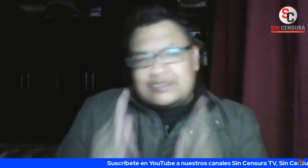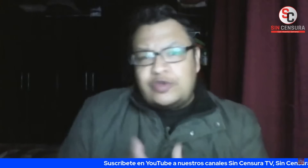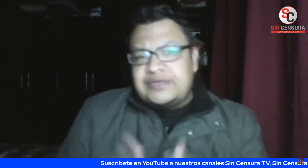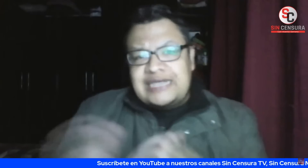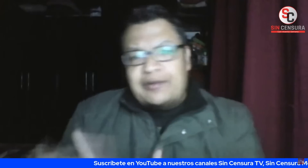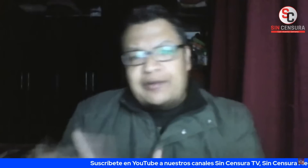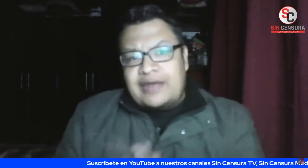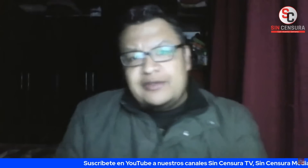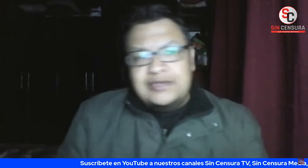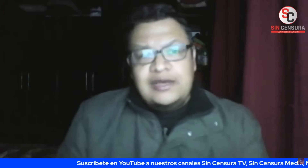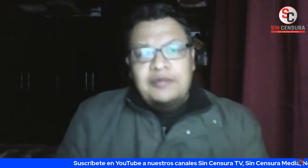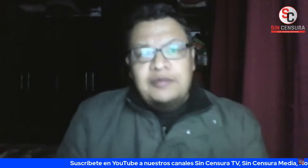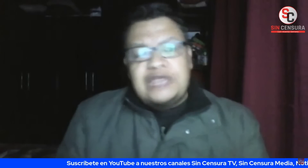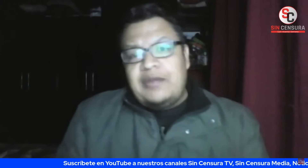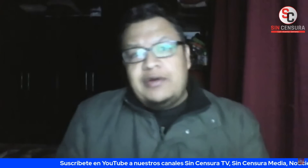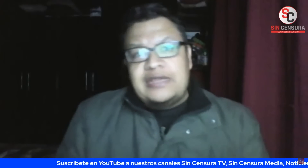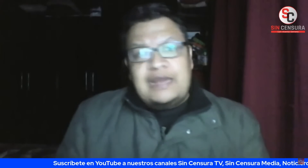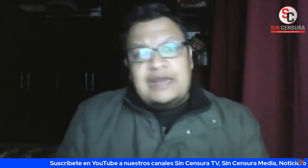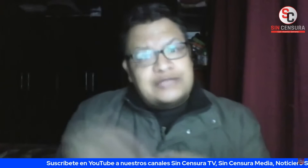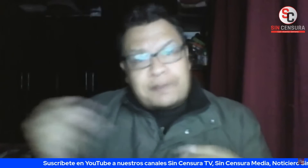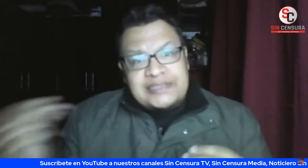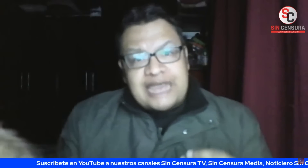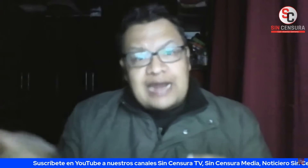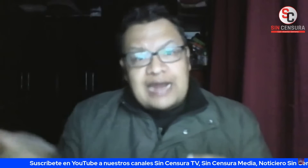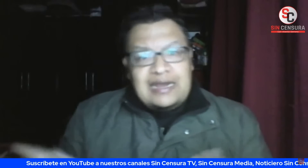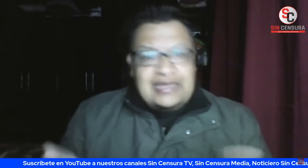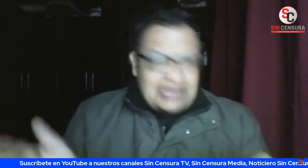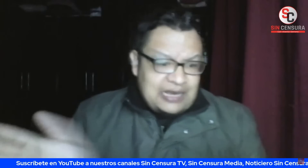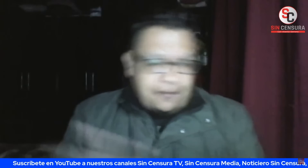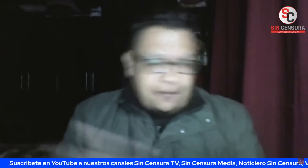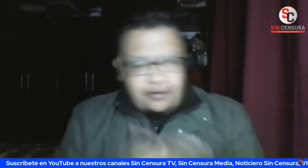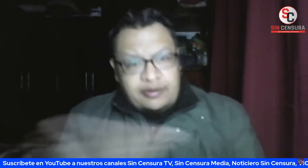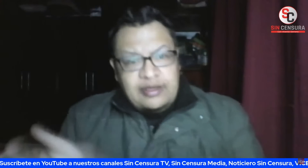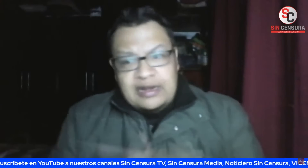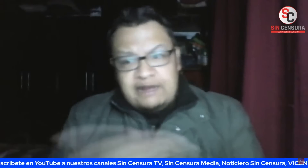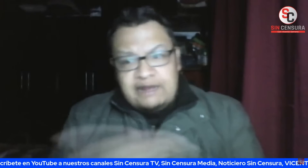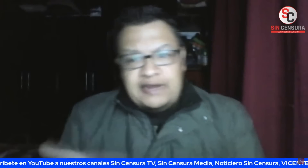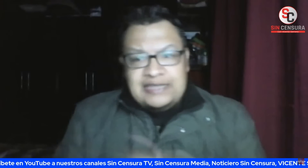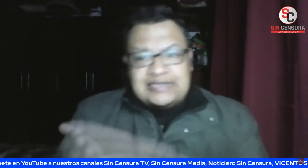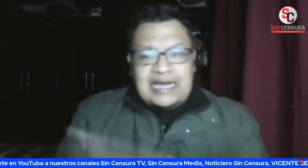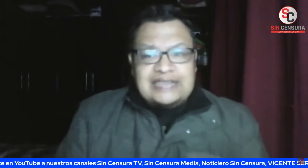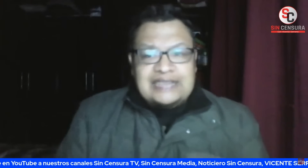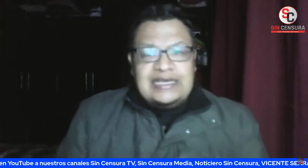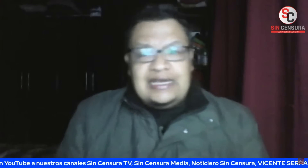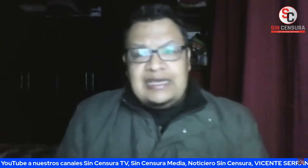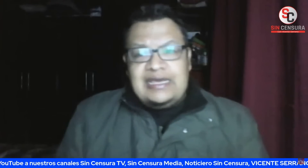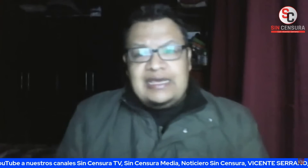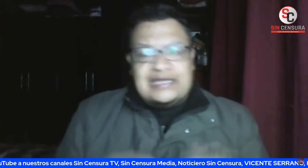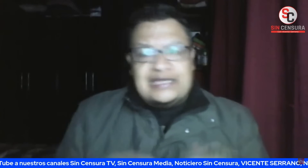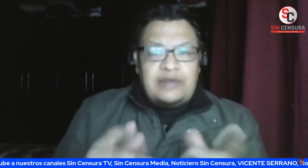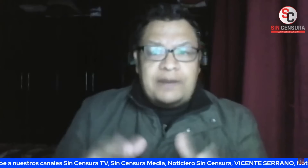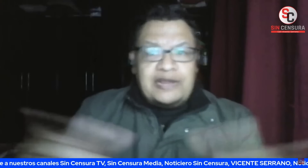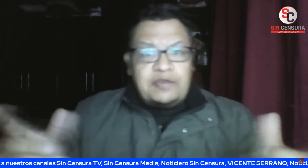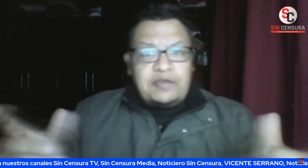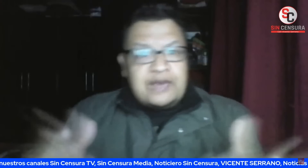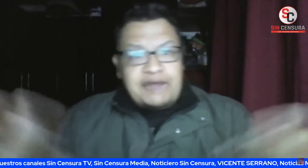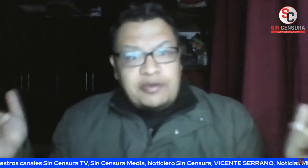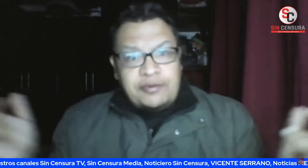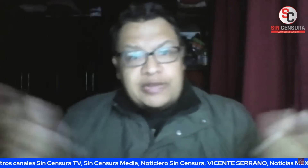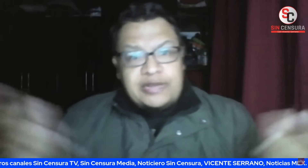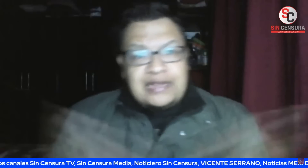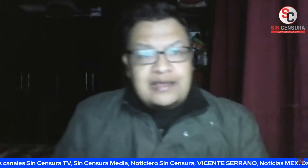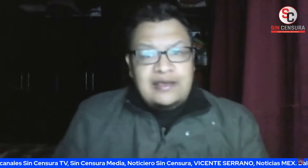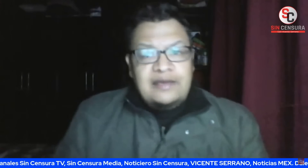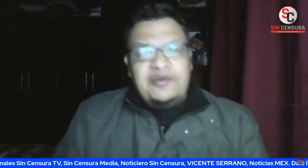más sesudos, más elaborados, pues a lo mejor tendríamos que pensarle e ir por referencias y hacer un aparato